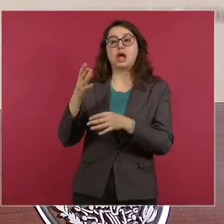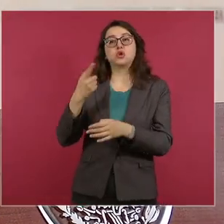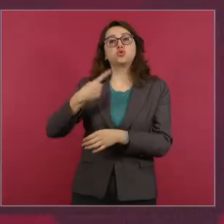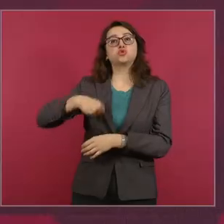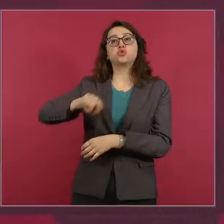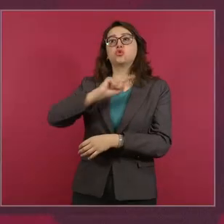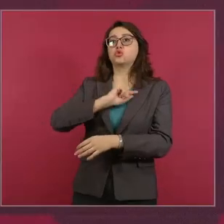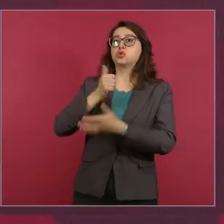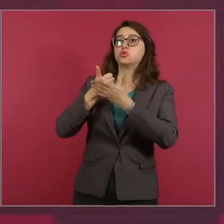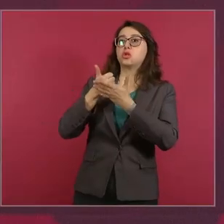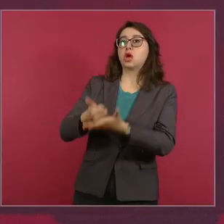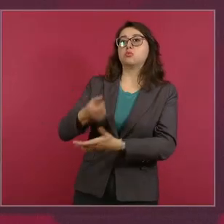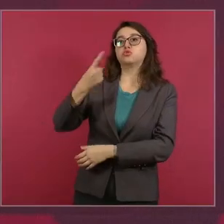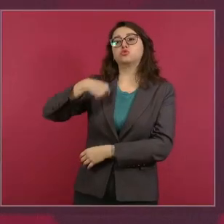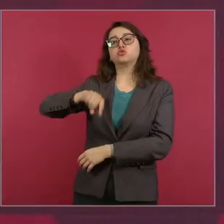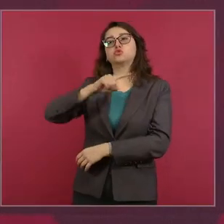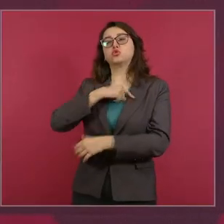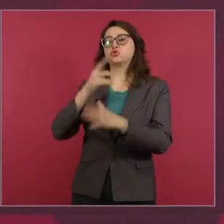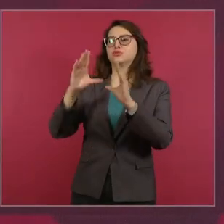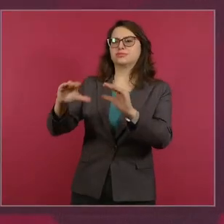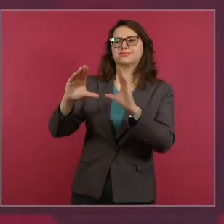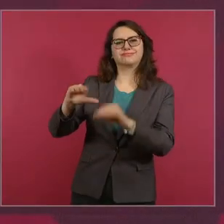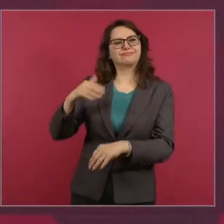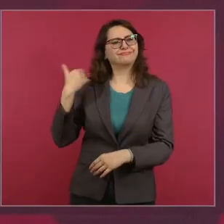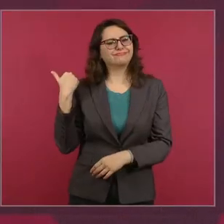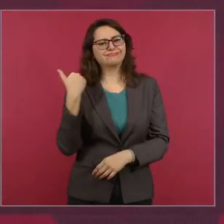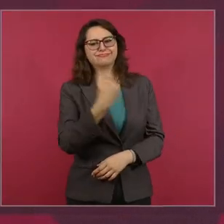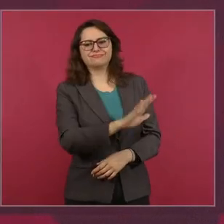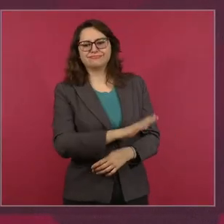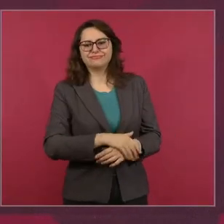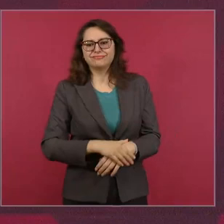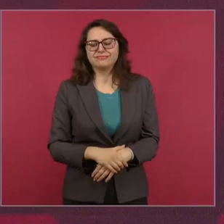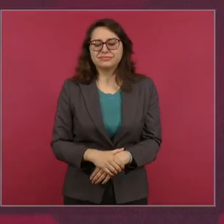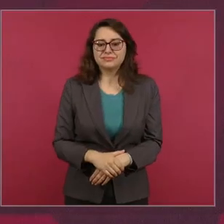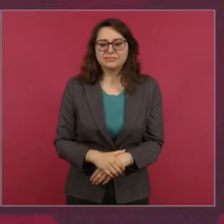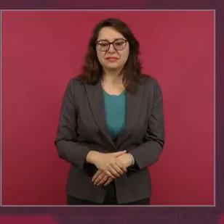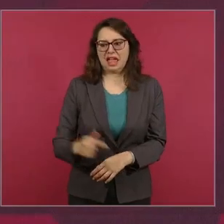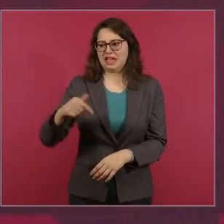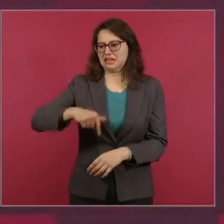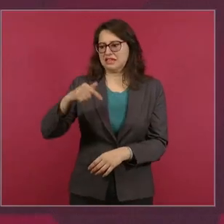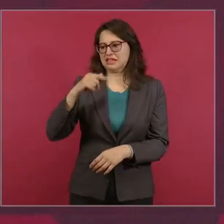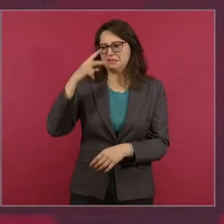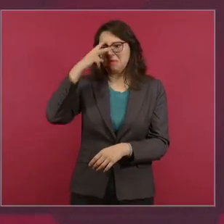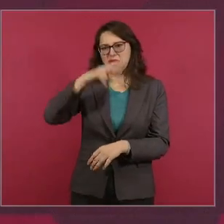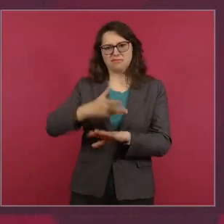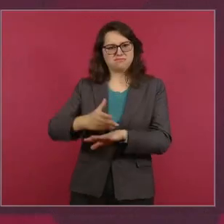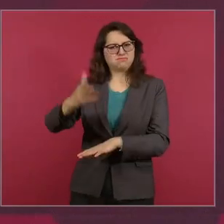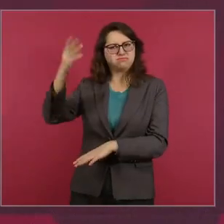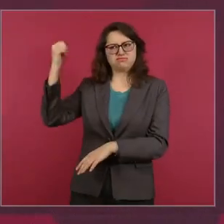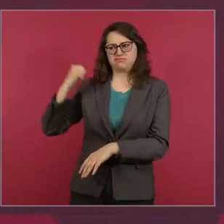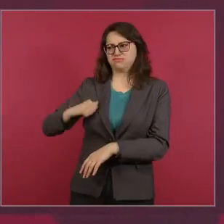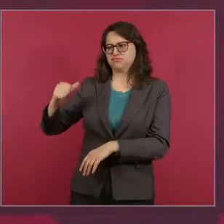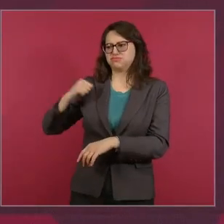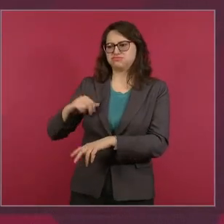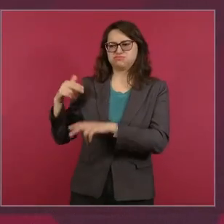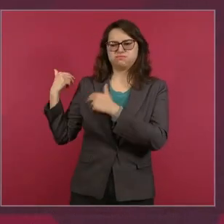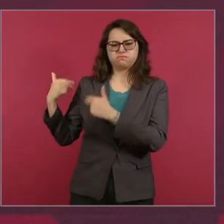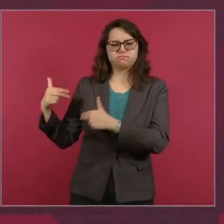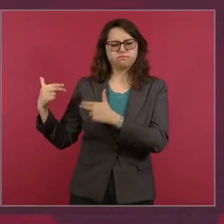cuando somos herederos de grandes civilizaciones